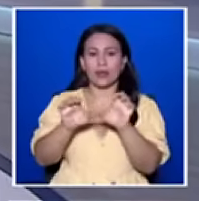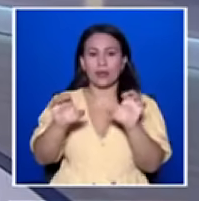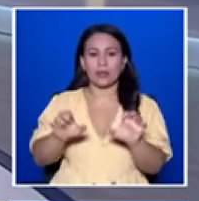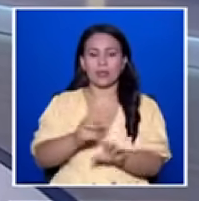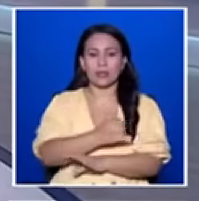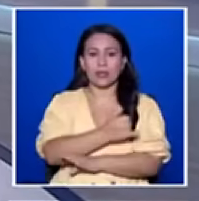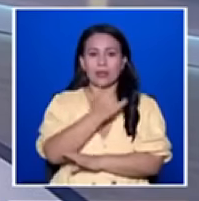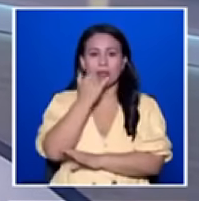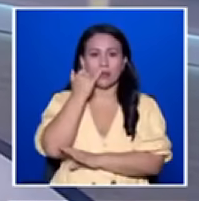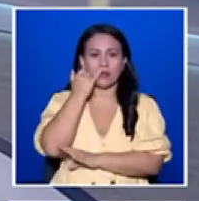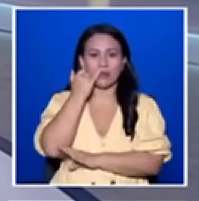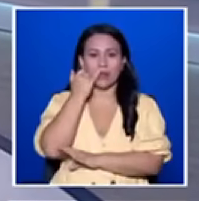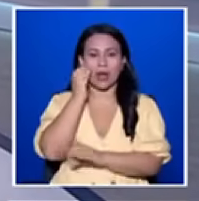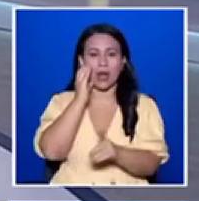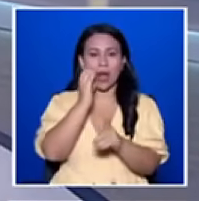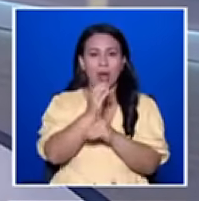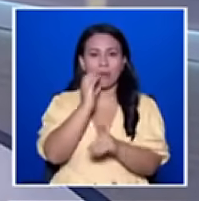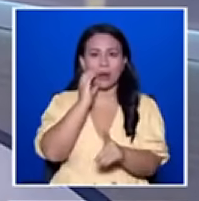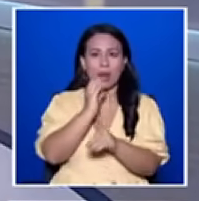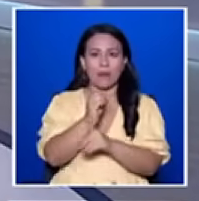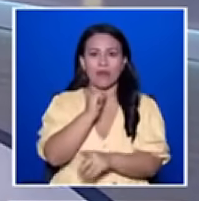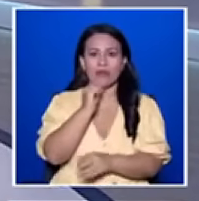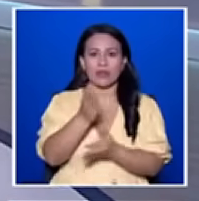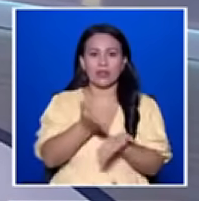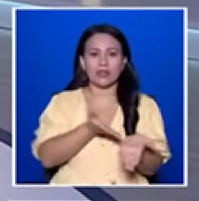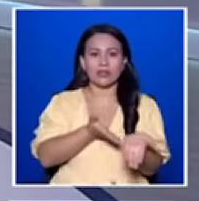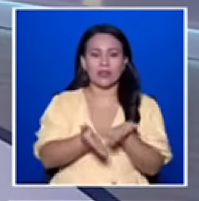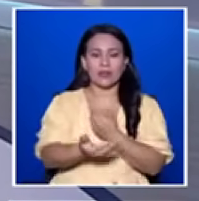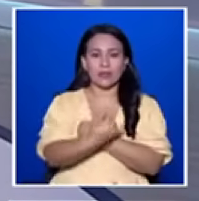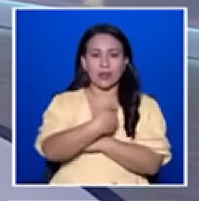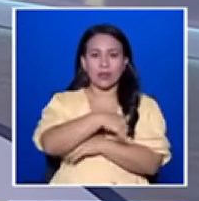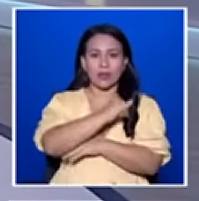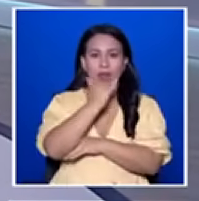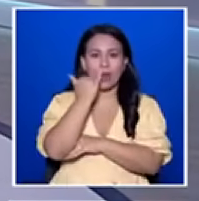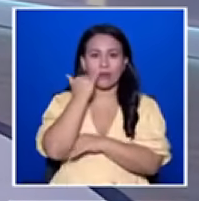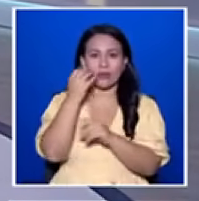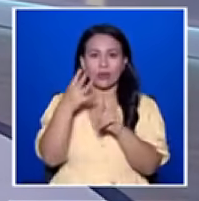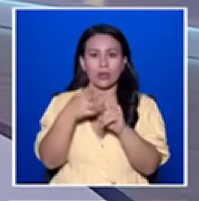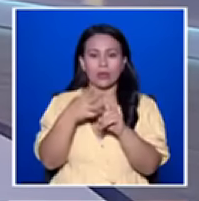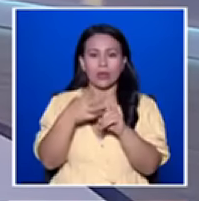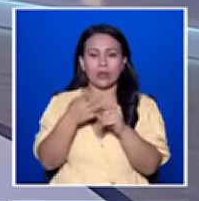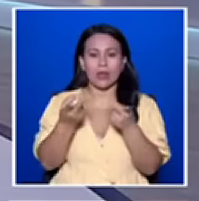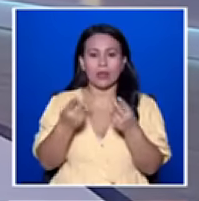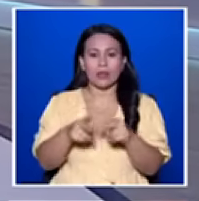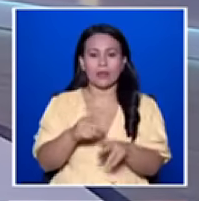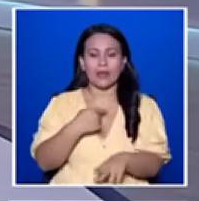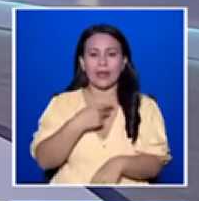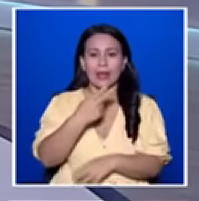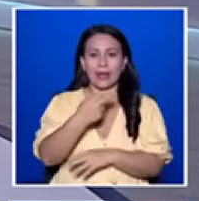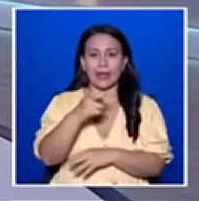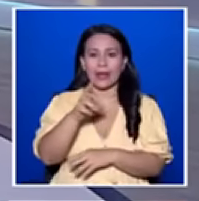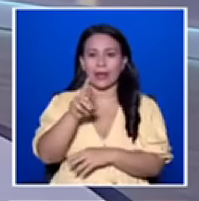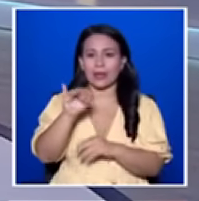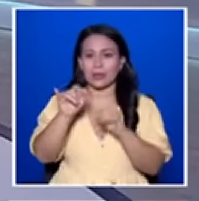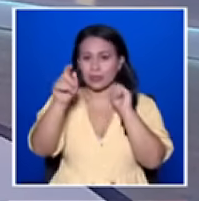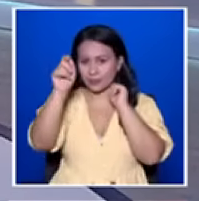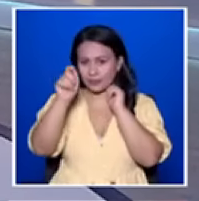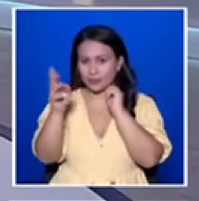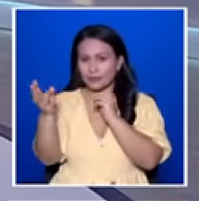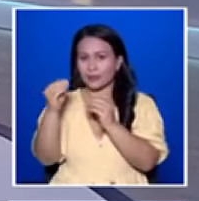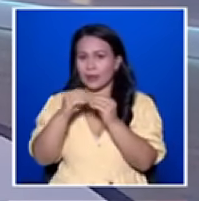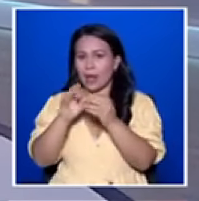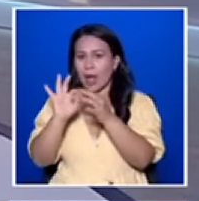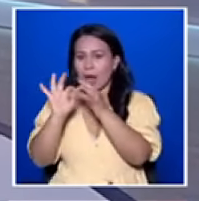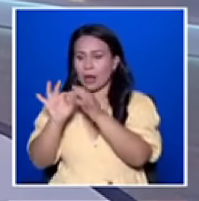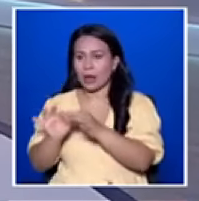siguen esperando y reclamando por la falta de servicio telefónico y de internet. Henry Dueñas habló con los afectados, quienes deben, además de